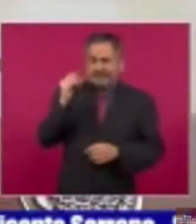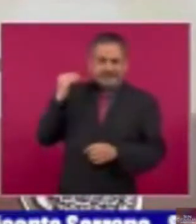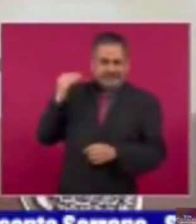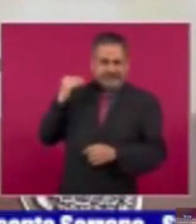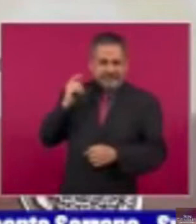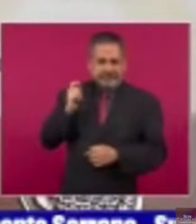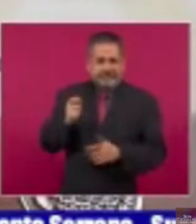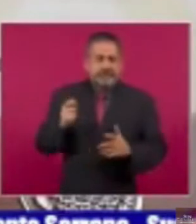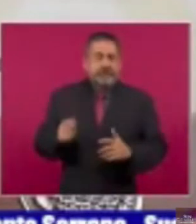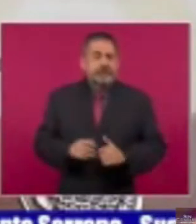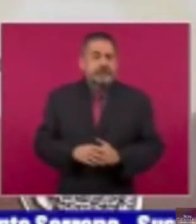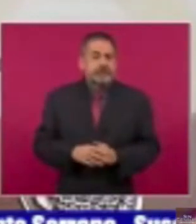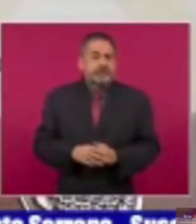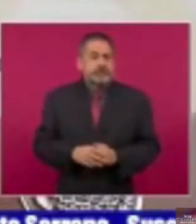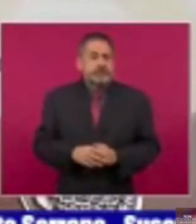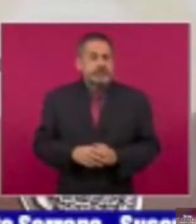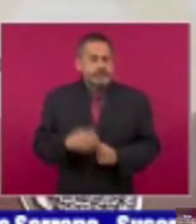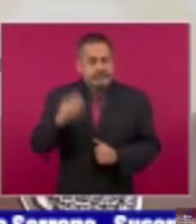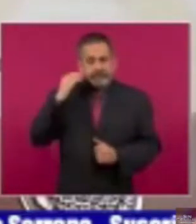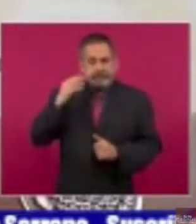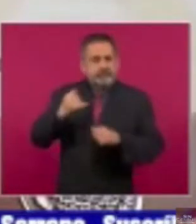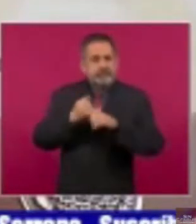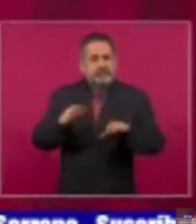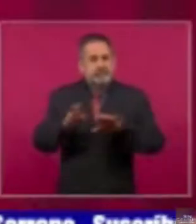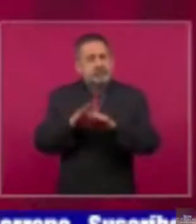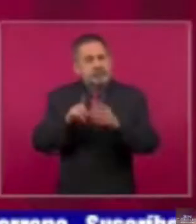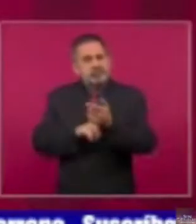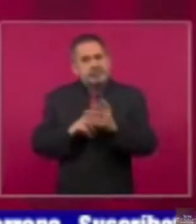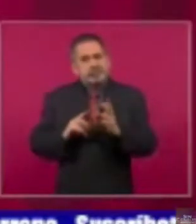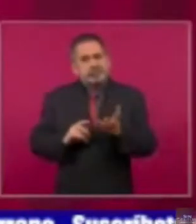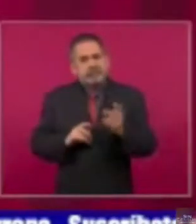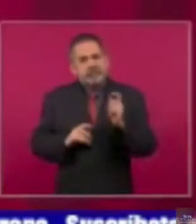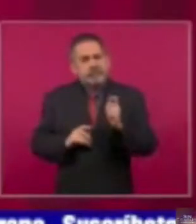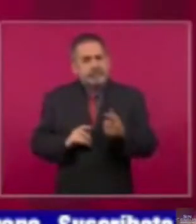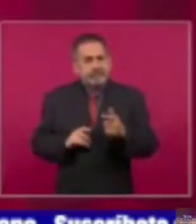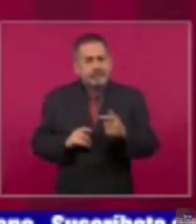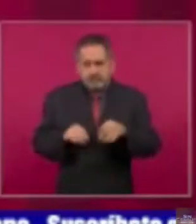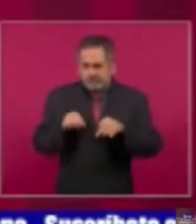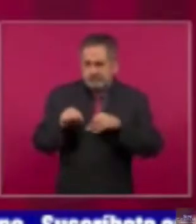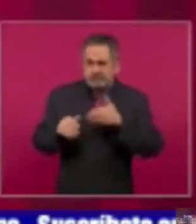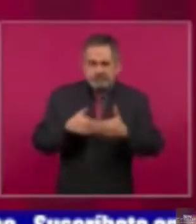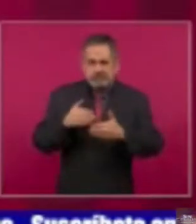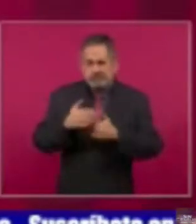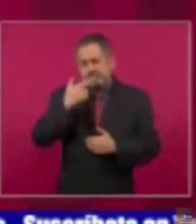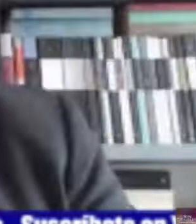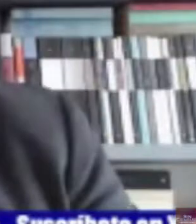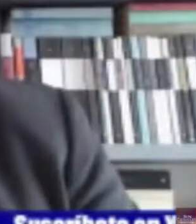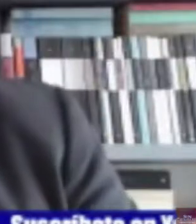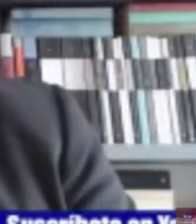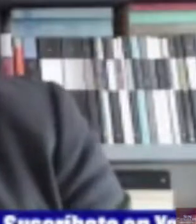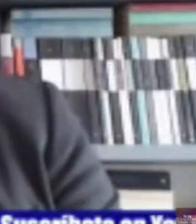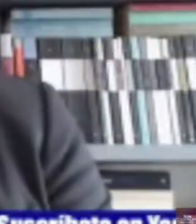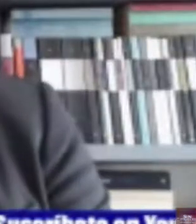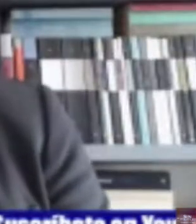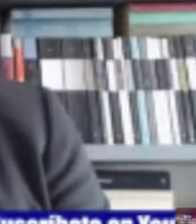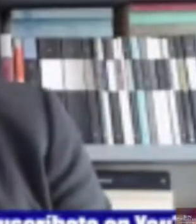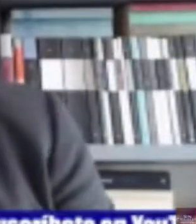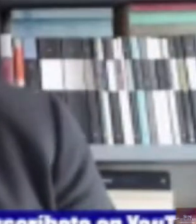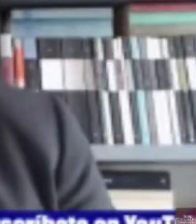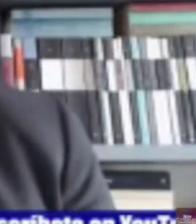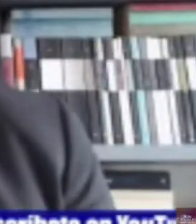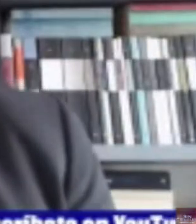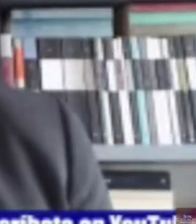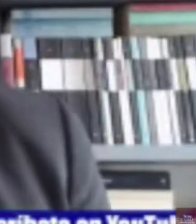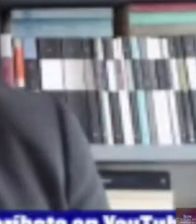Felipe Ángeles a hacer chile con la cola desde la oposición, mi querido Ricardo. Por supuesto, y eso